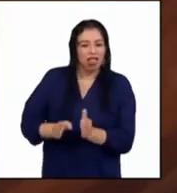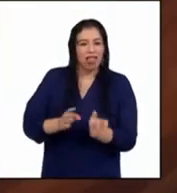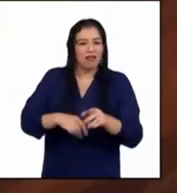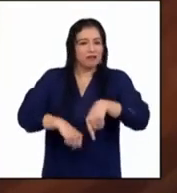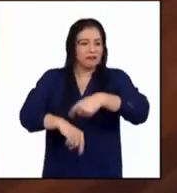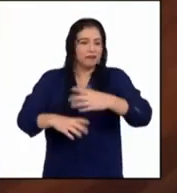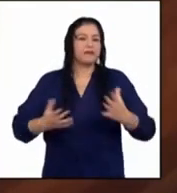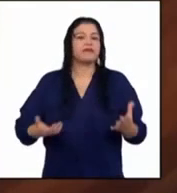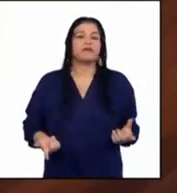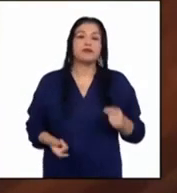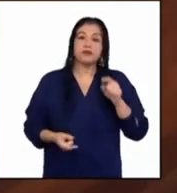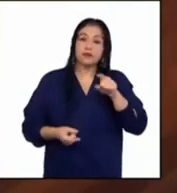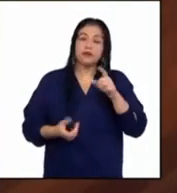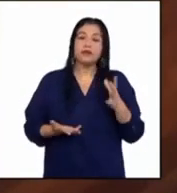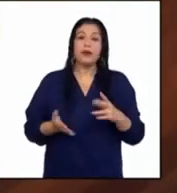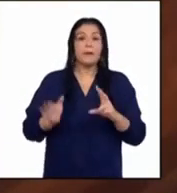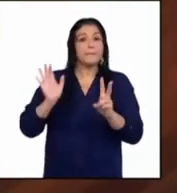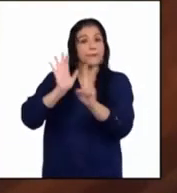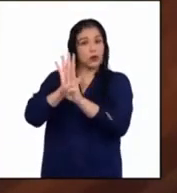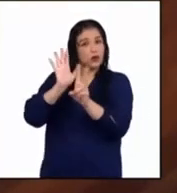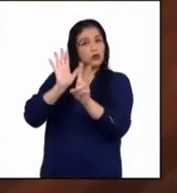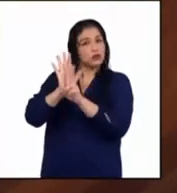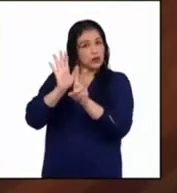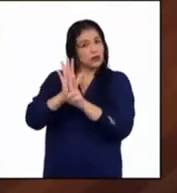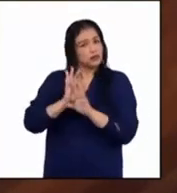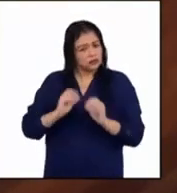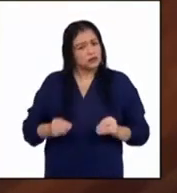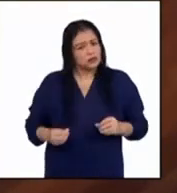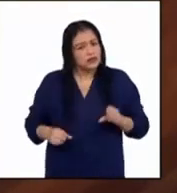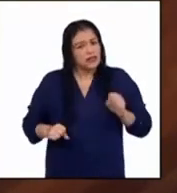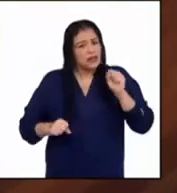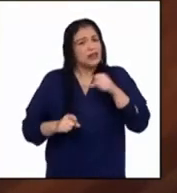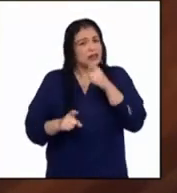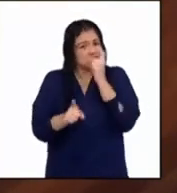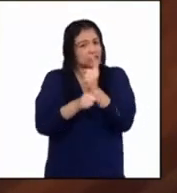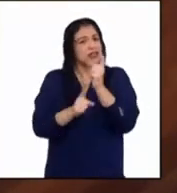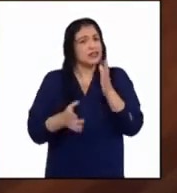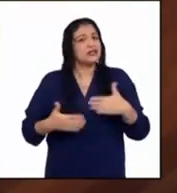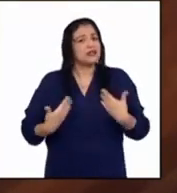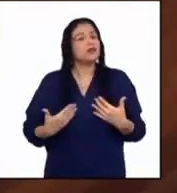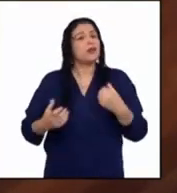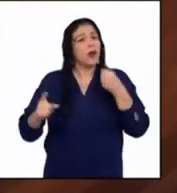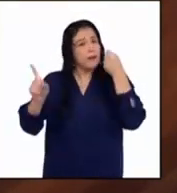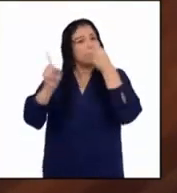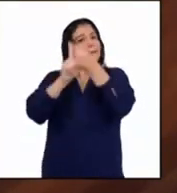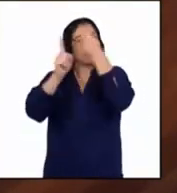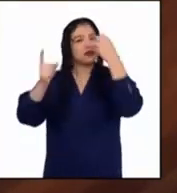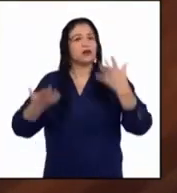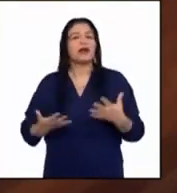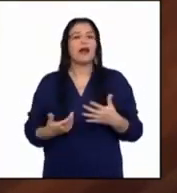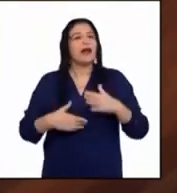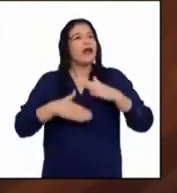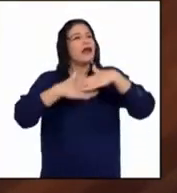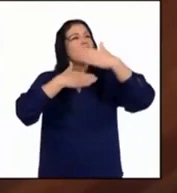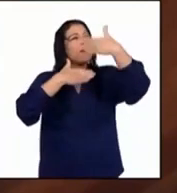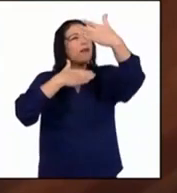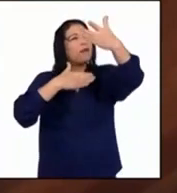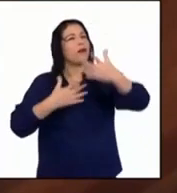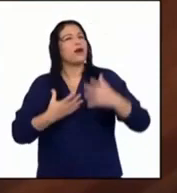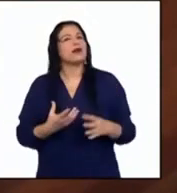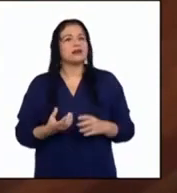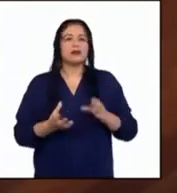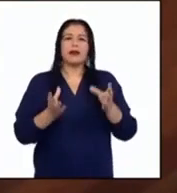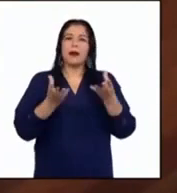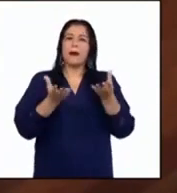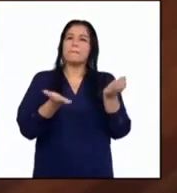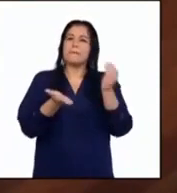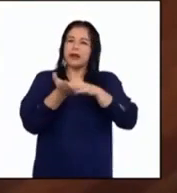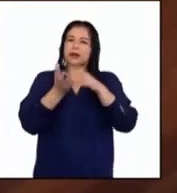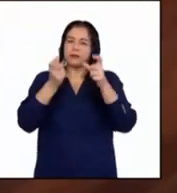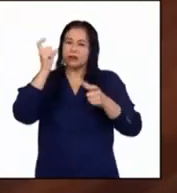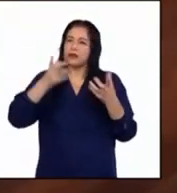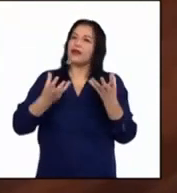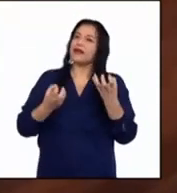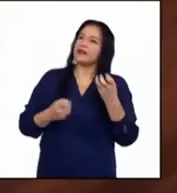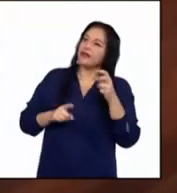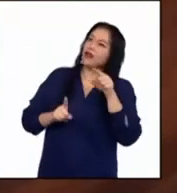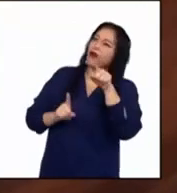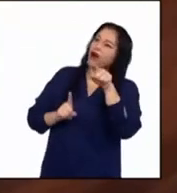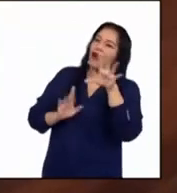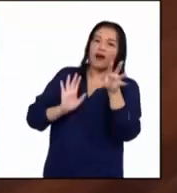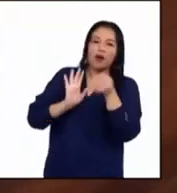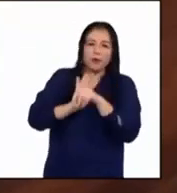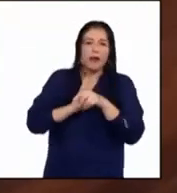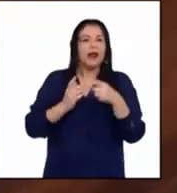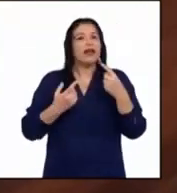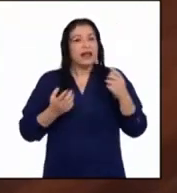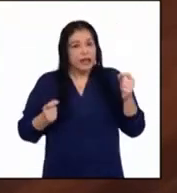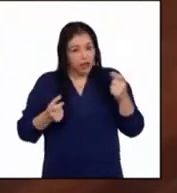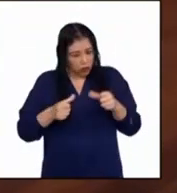queríamos. De hecho, este tipo de voluntariado funcionó porque logró el impacto que inspiró a muchas cosas a futuro, y sigue funcionando porque lo seguimos promoviendo,